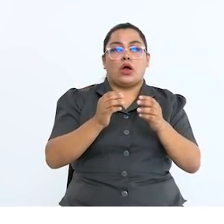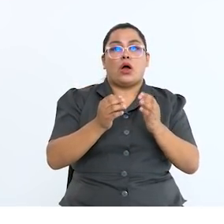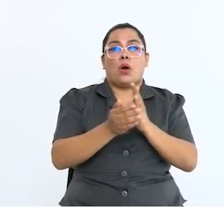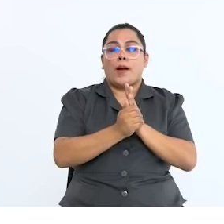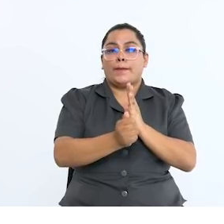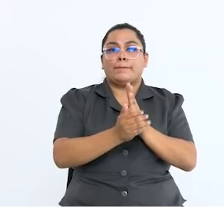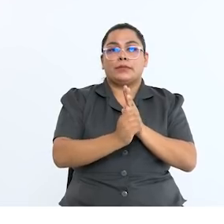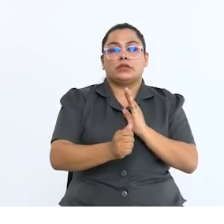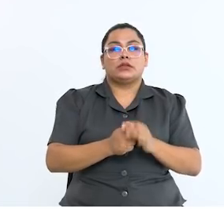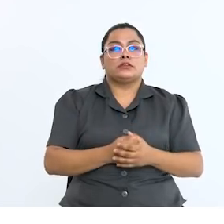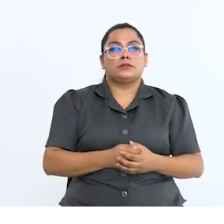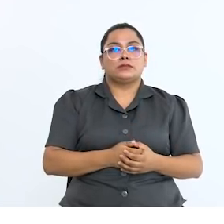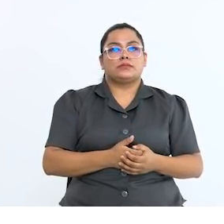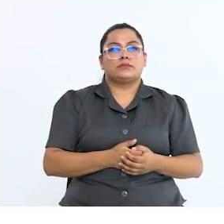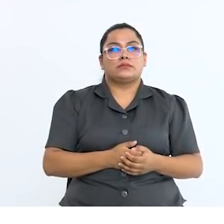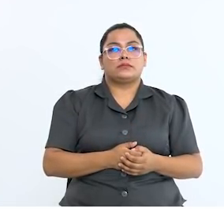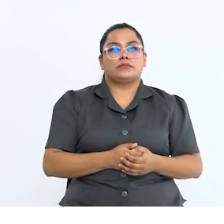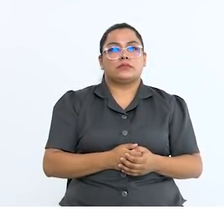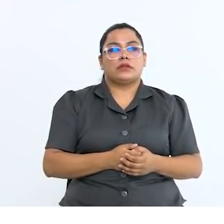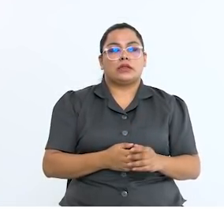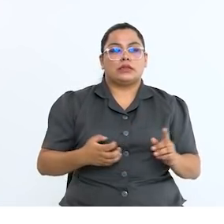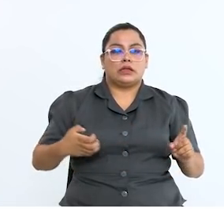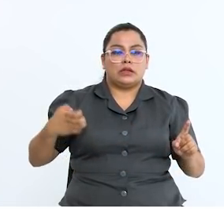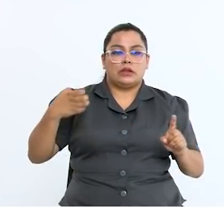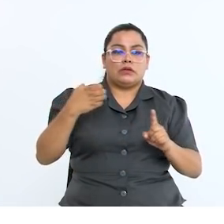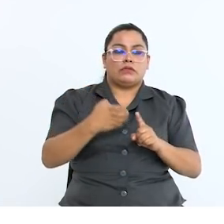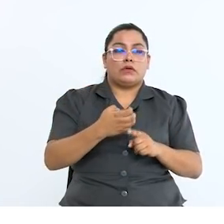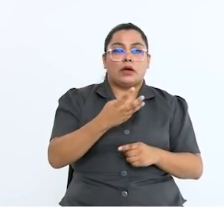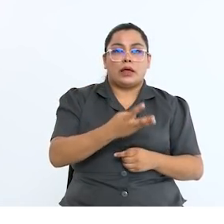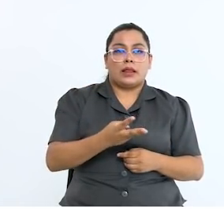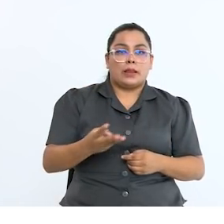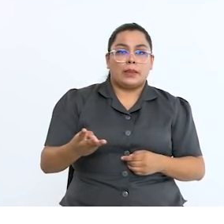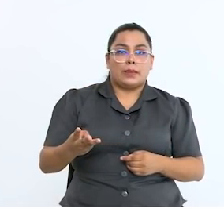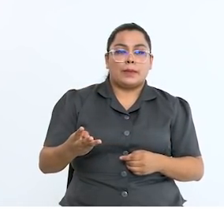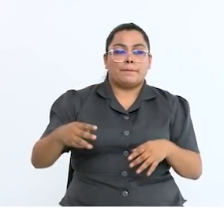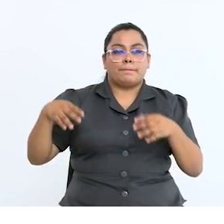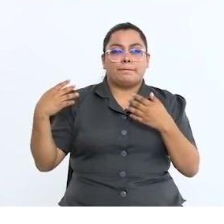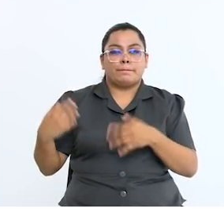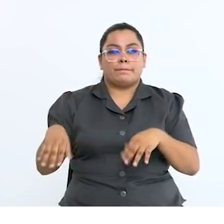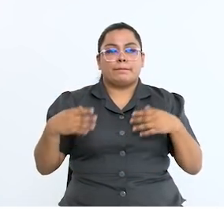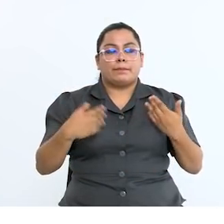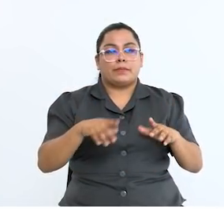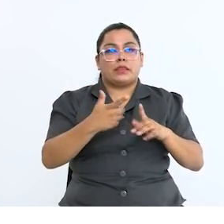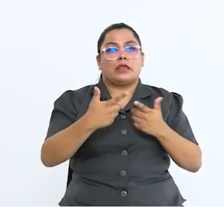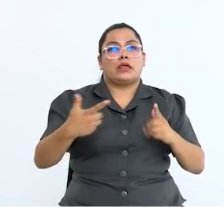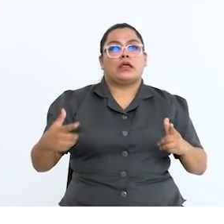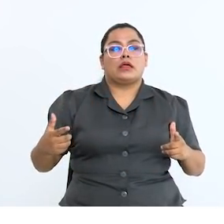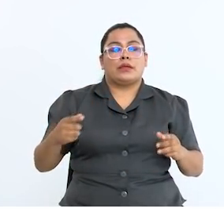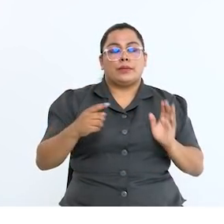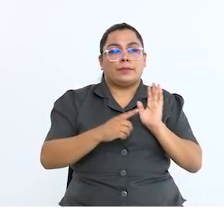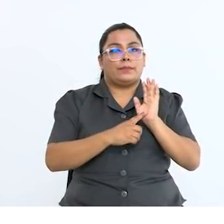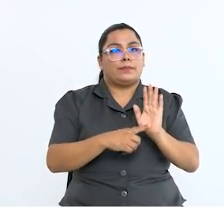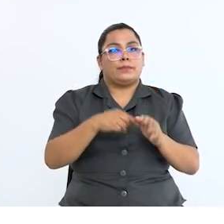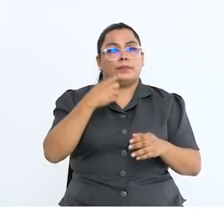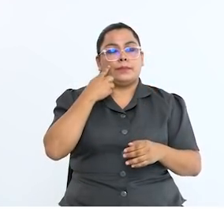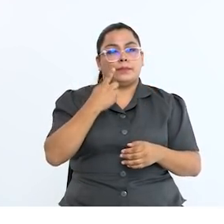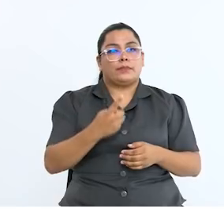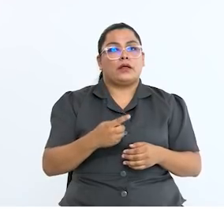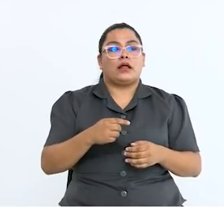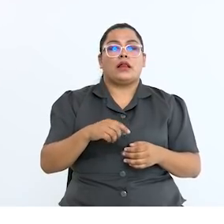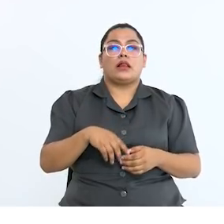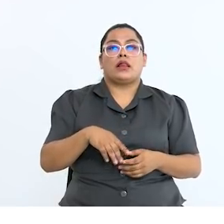Estructuración de competencias. Desde el enfoque de la asignatura, las destrezas de la lengua son las